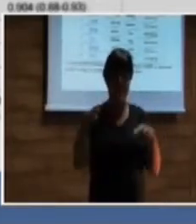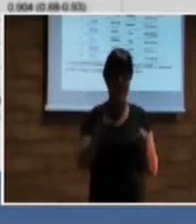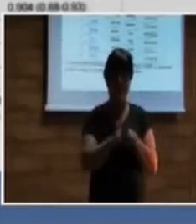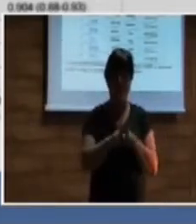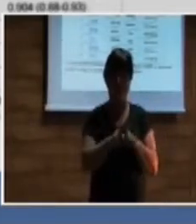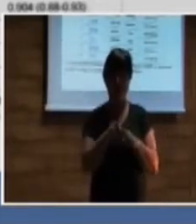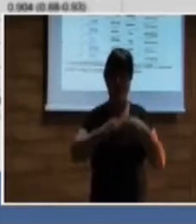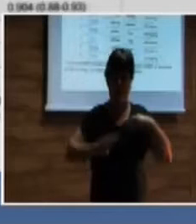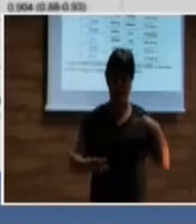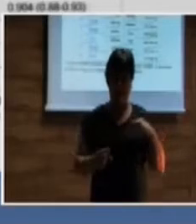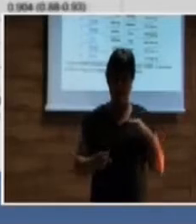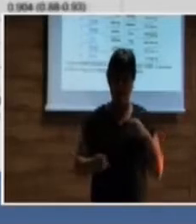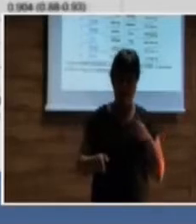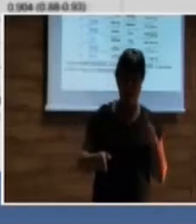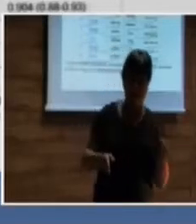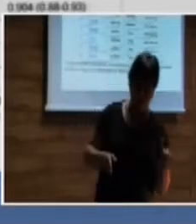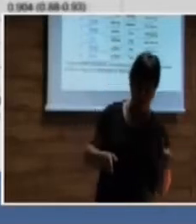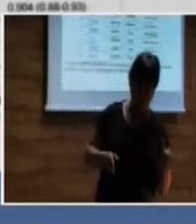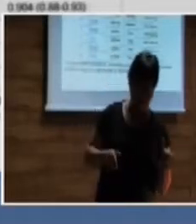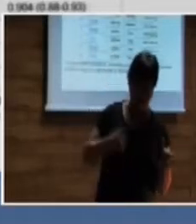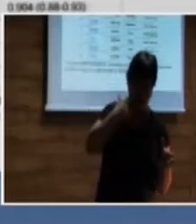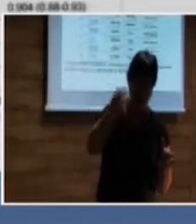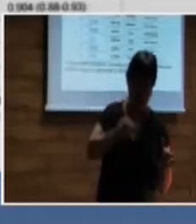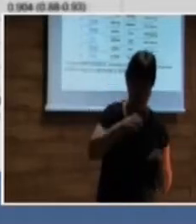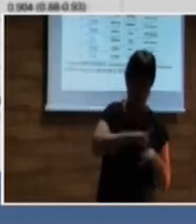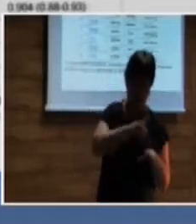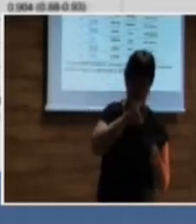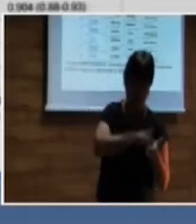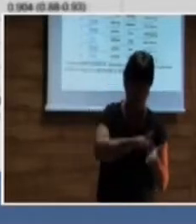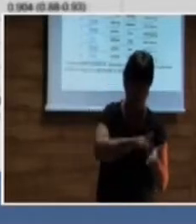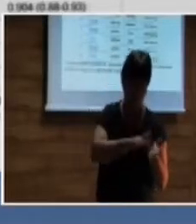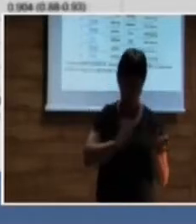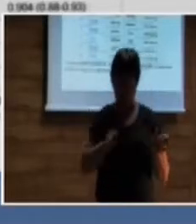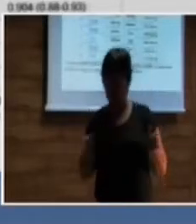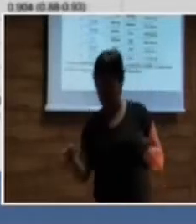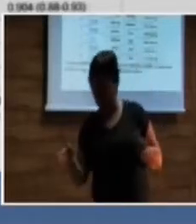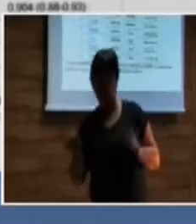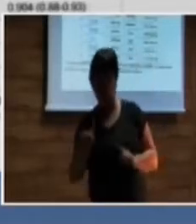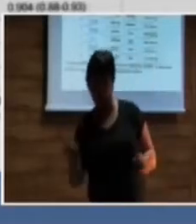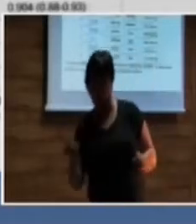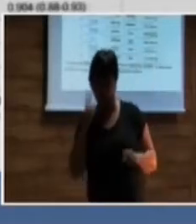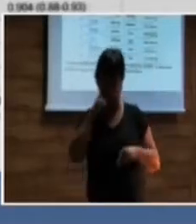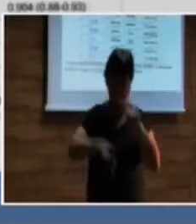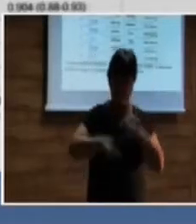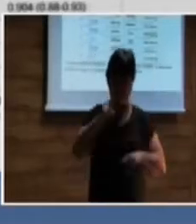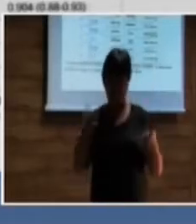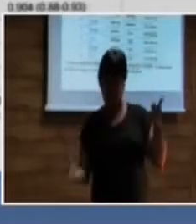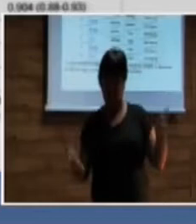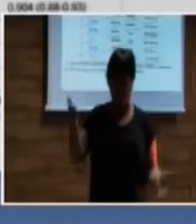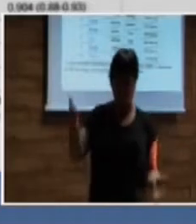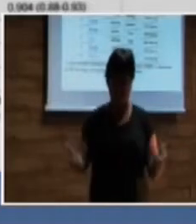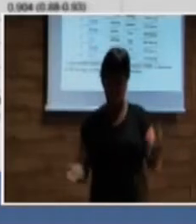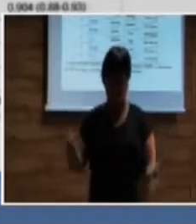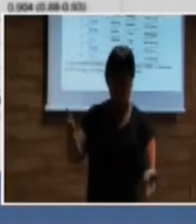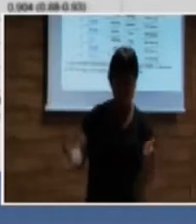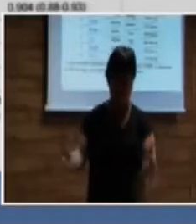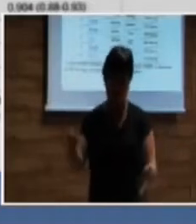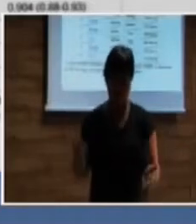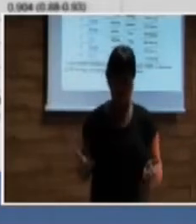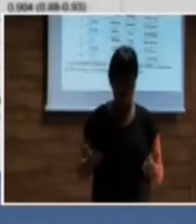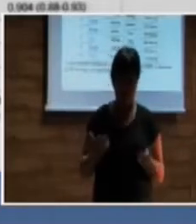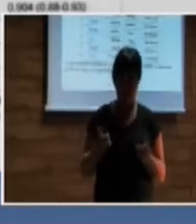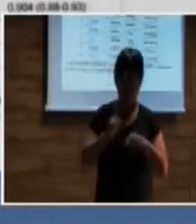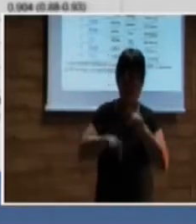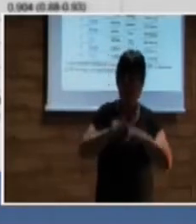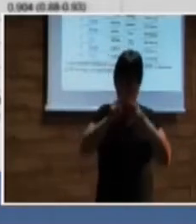o un lado de la prevalencia para tener la enfermedad. Y cuando vemos los ratios, ahí vemos específicamente si ese gen tiene